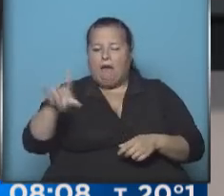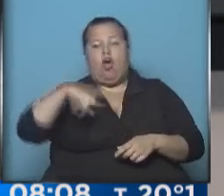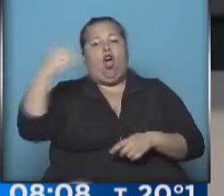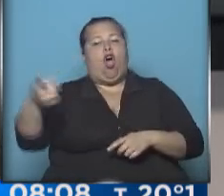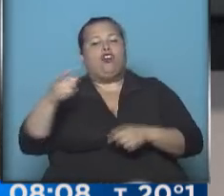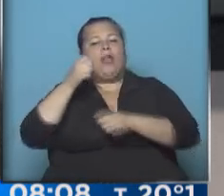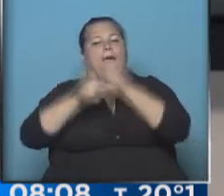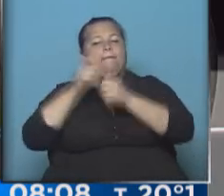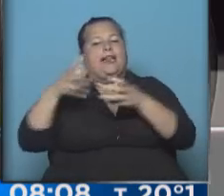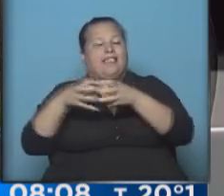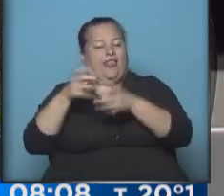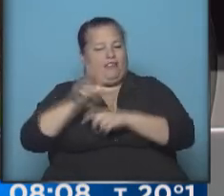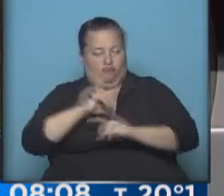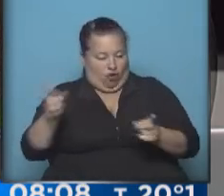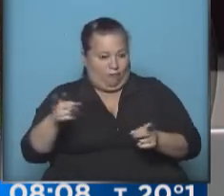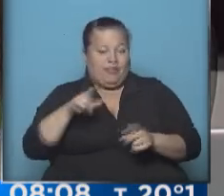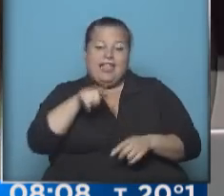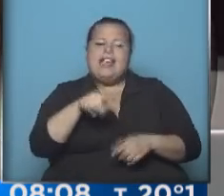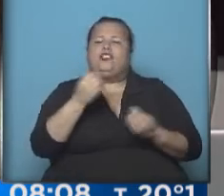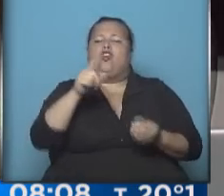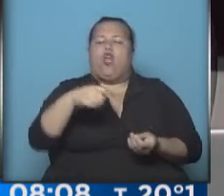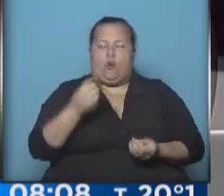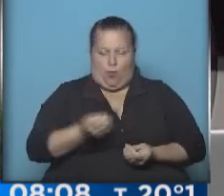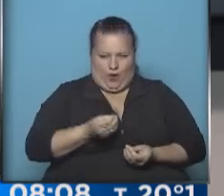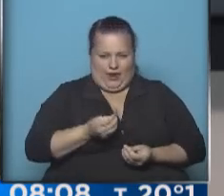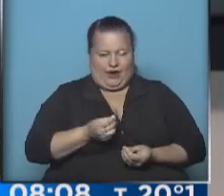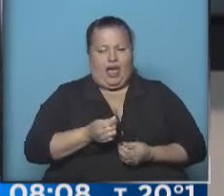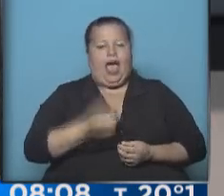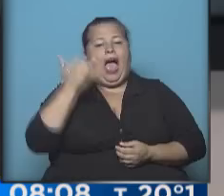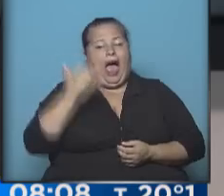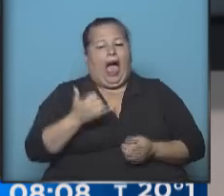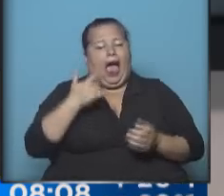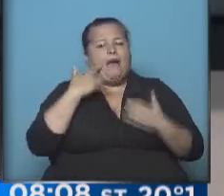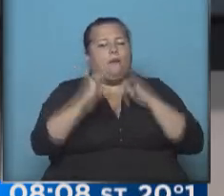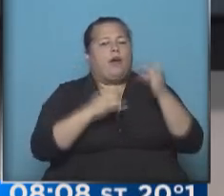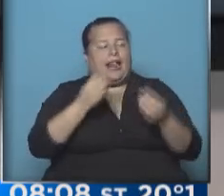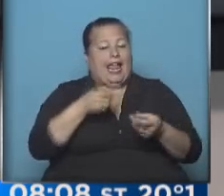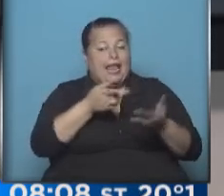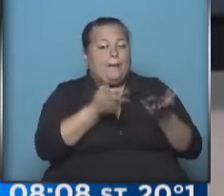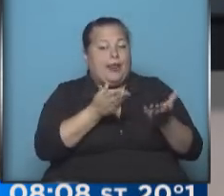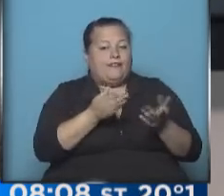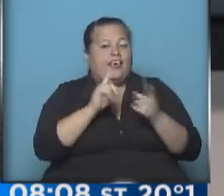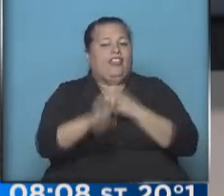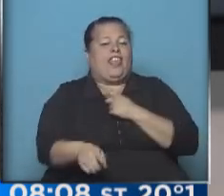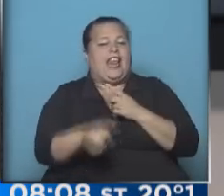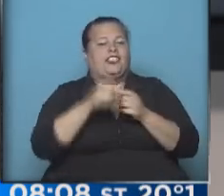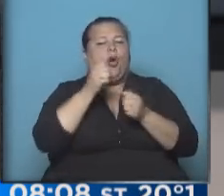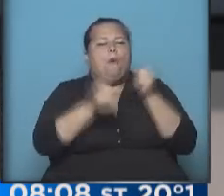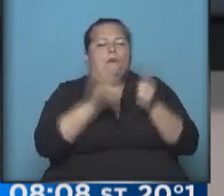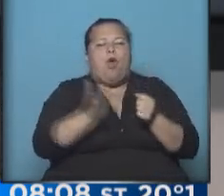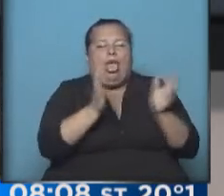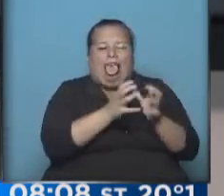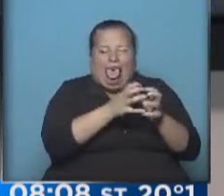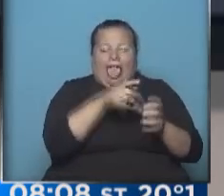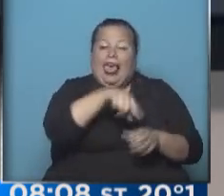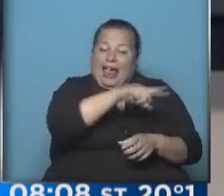otras entidades de la mesa de enlace esto tiene una razón de ser hay una justificación para eso que esto beneficia directamente a los pequeños productores